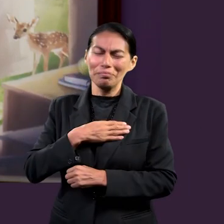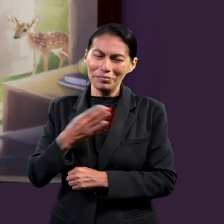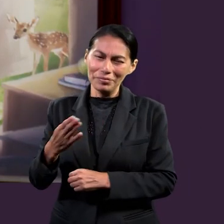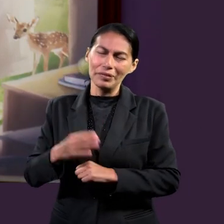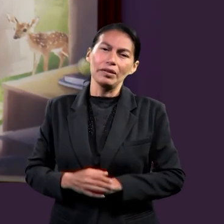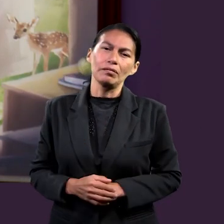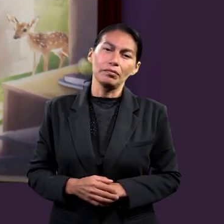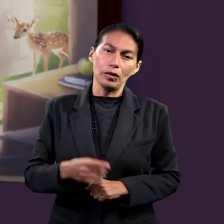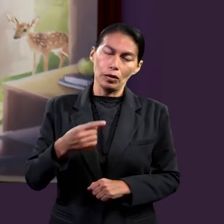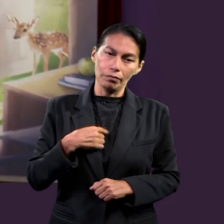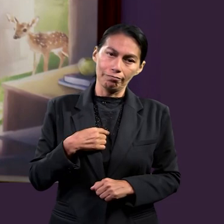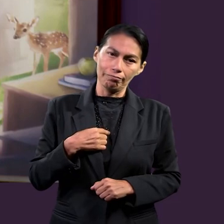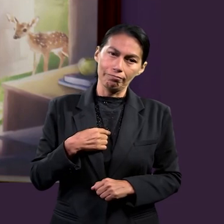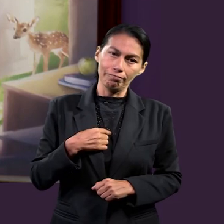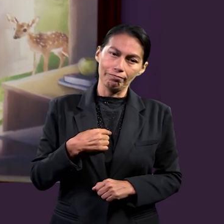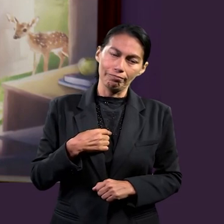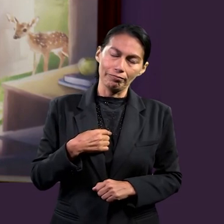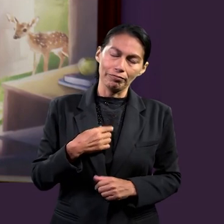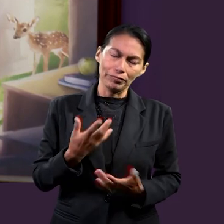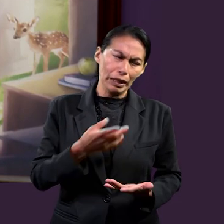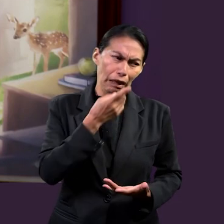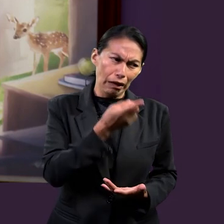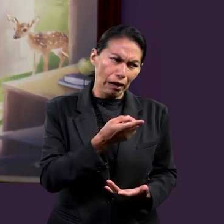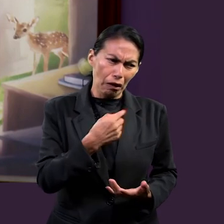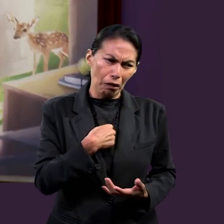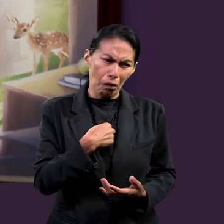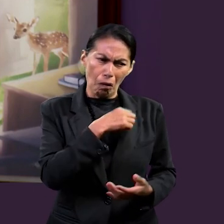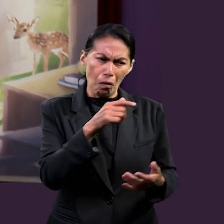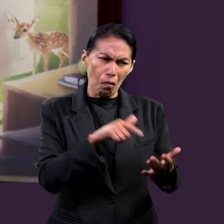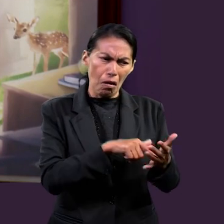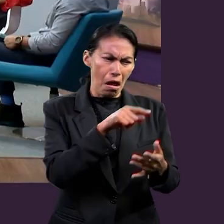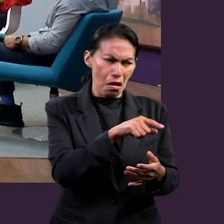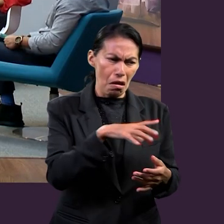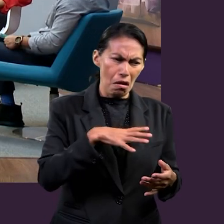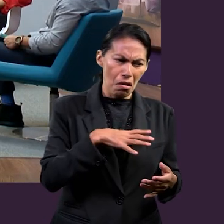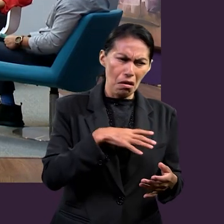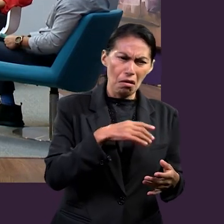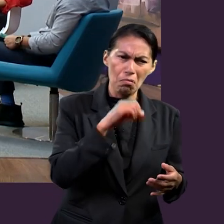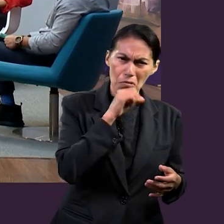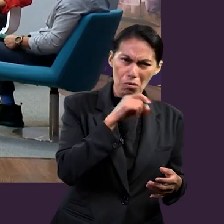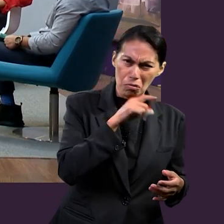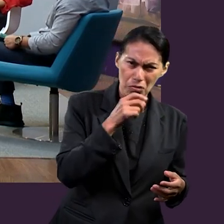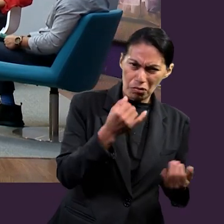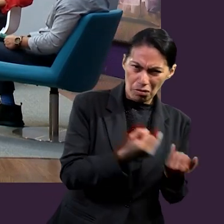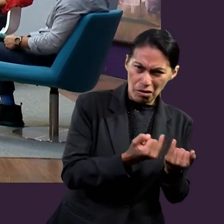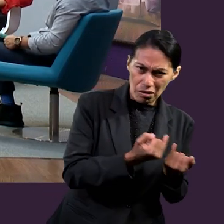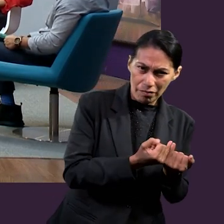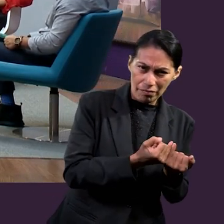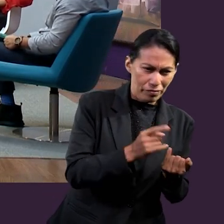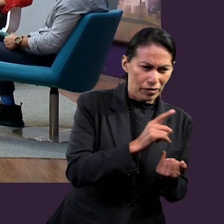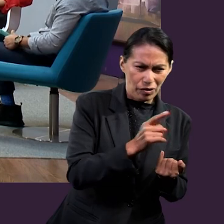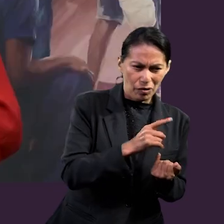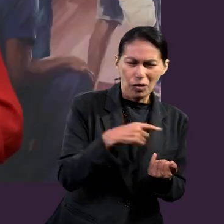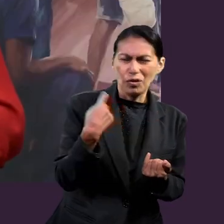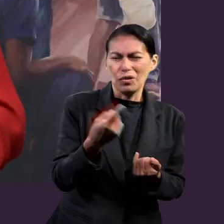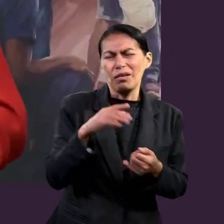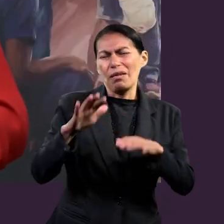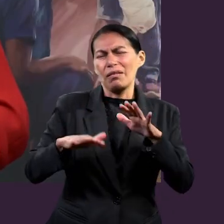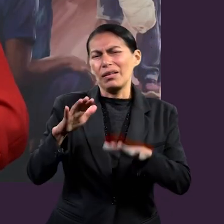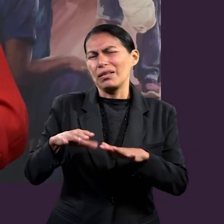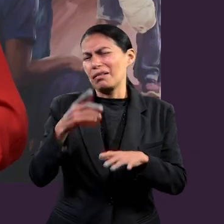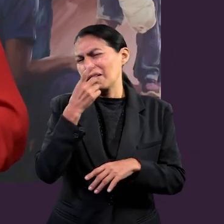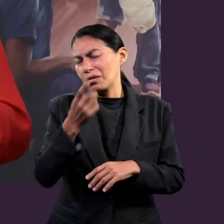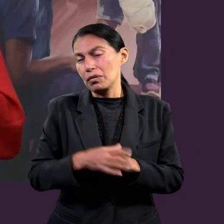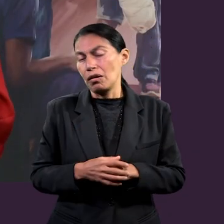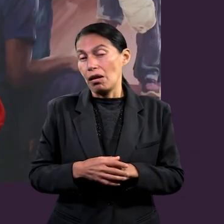pues tomar eso, ¿no? Como dejar esa parte del orgullo y decir, bueno, aceptar Y eso que dices, de que donde yo vengo soy así, se aplica en muchas culturas, porque